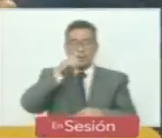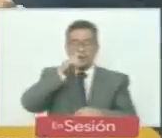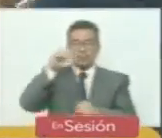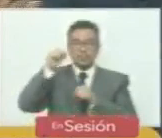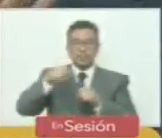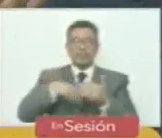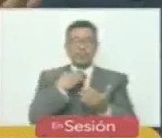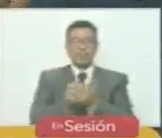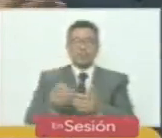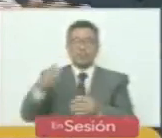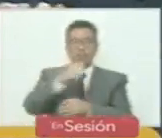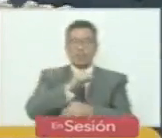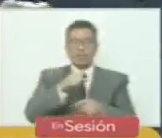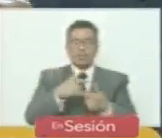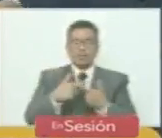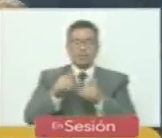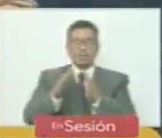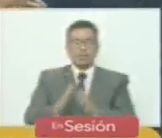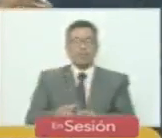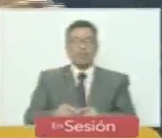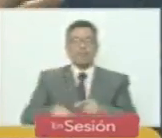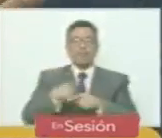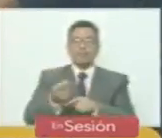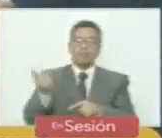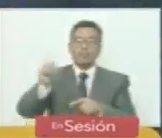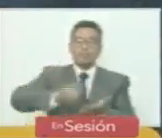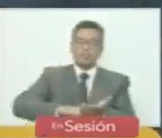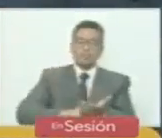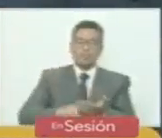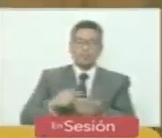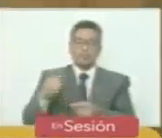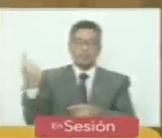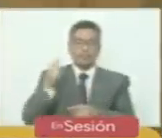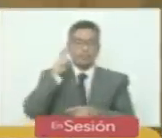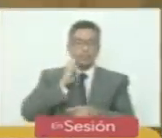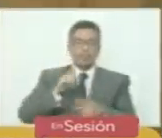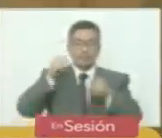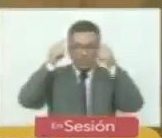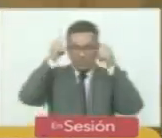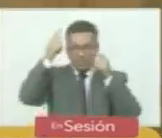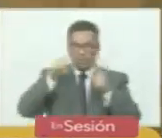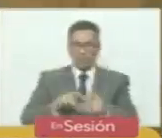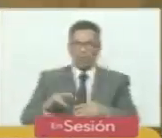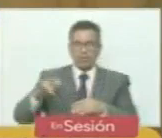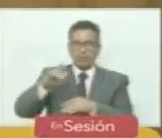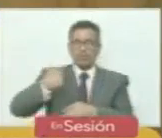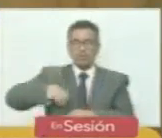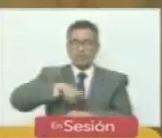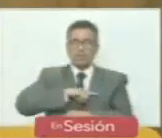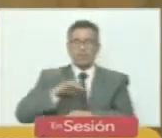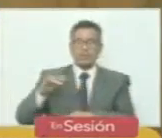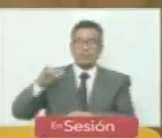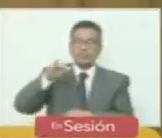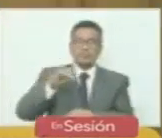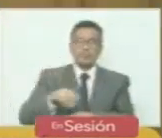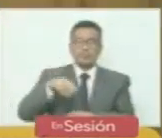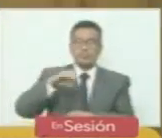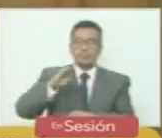hasta lograr su libertad y su pronto retorno a la patria de Bolívar y Chávez, a bordo de nuestra aeronave